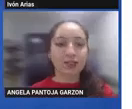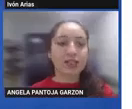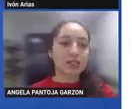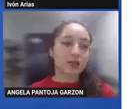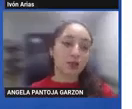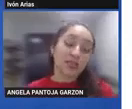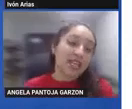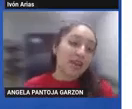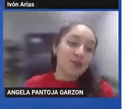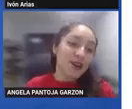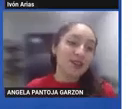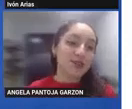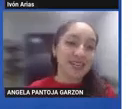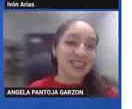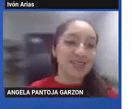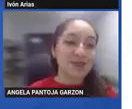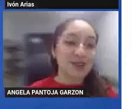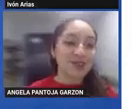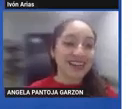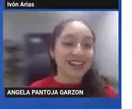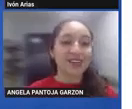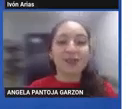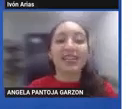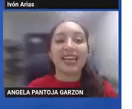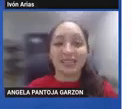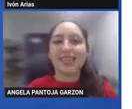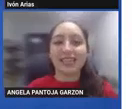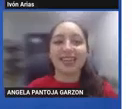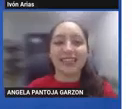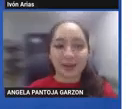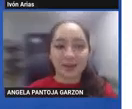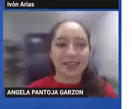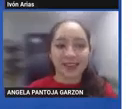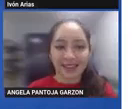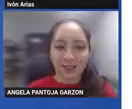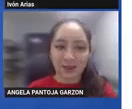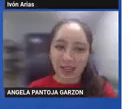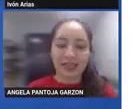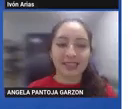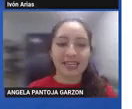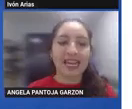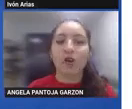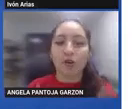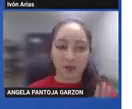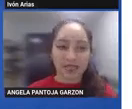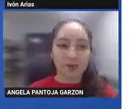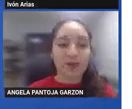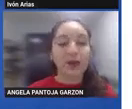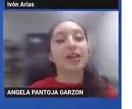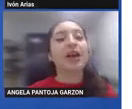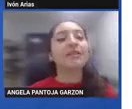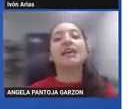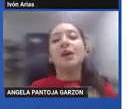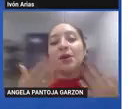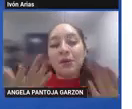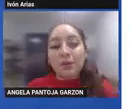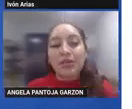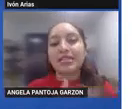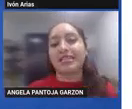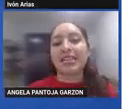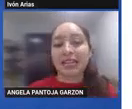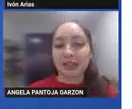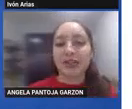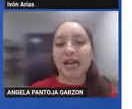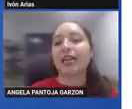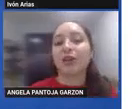aves. Entonces, no sé si alguna vez ustedes se lo preguntarán, como quién es el que determina eso de que Colombia es el primero en aves. Pues